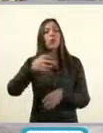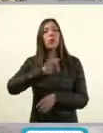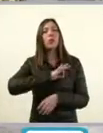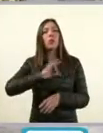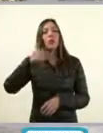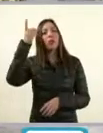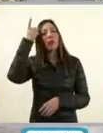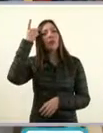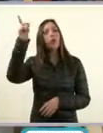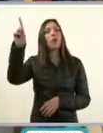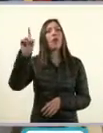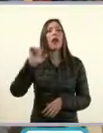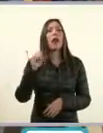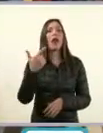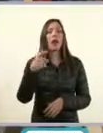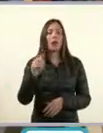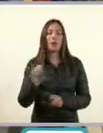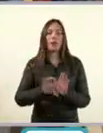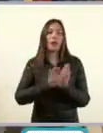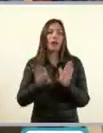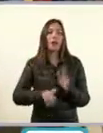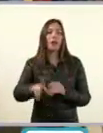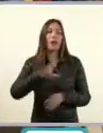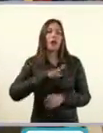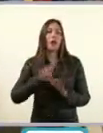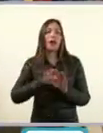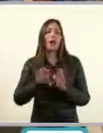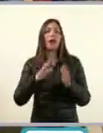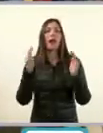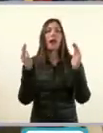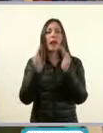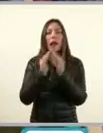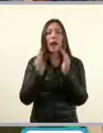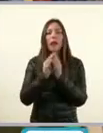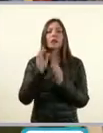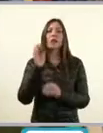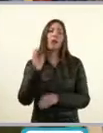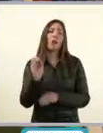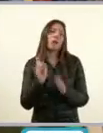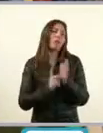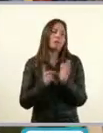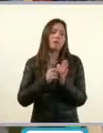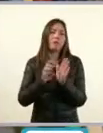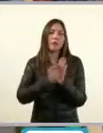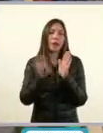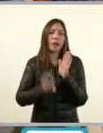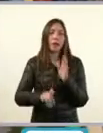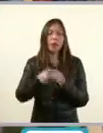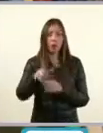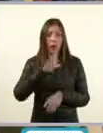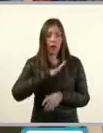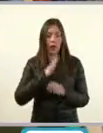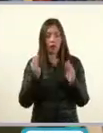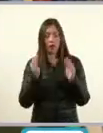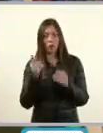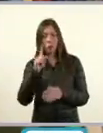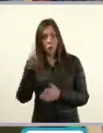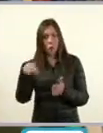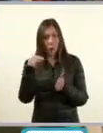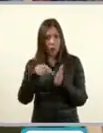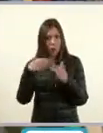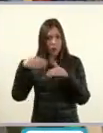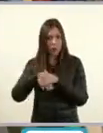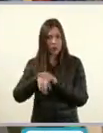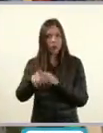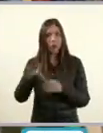es tener un bien, vamos a poner el ejemplo sobre todo de los bienes inmuebles porque es el que más se da, y ocuparlo por